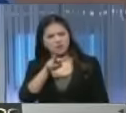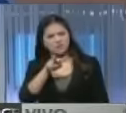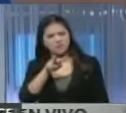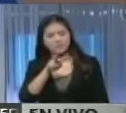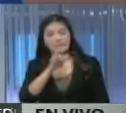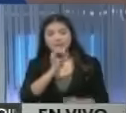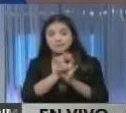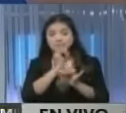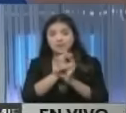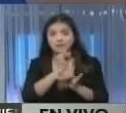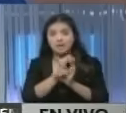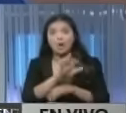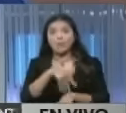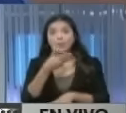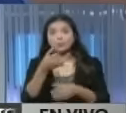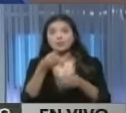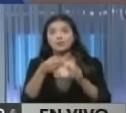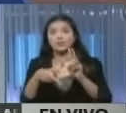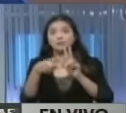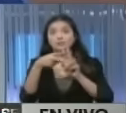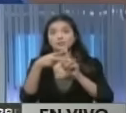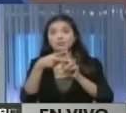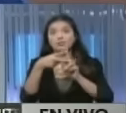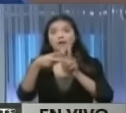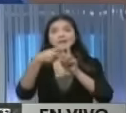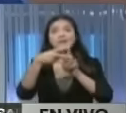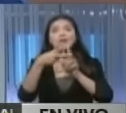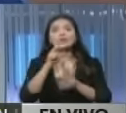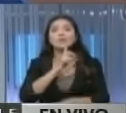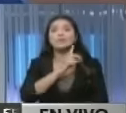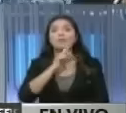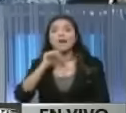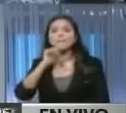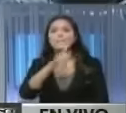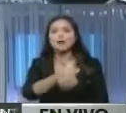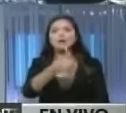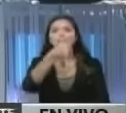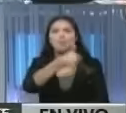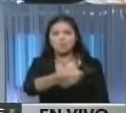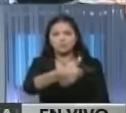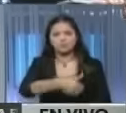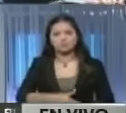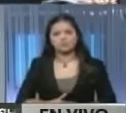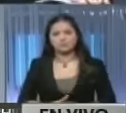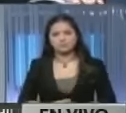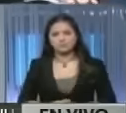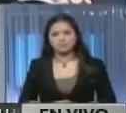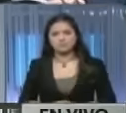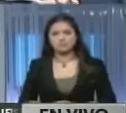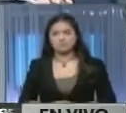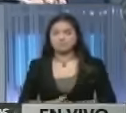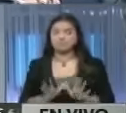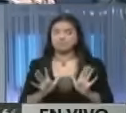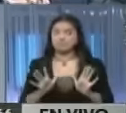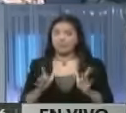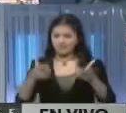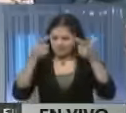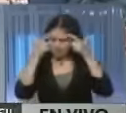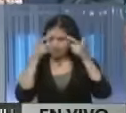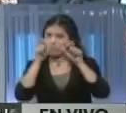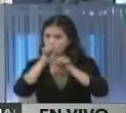redes sociales lograron imponer una etiqueta llamada Maldita MUT. Y no fue el